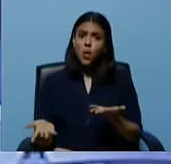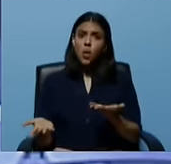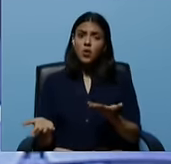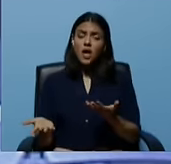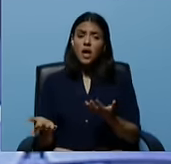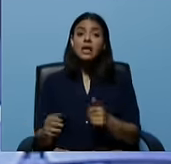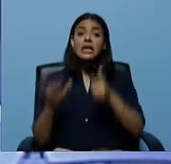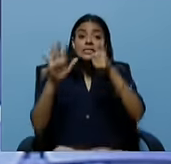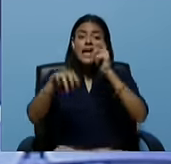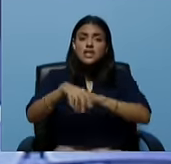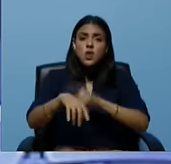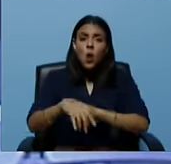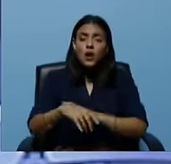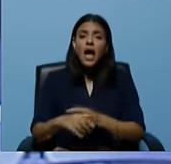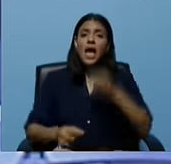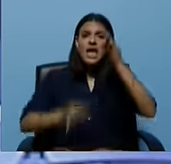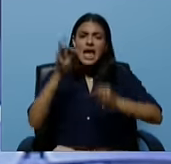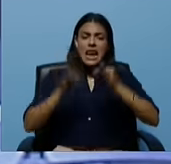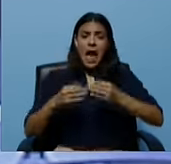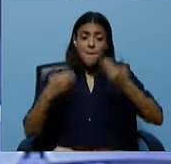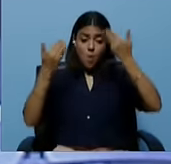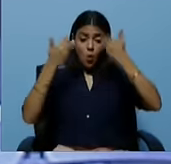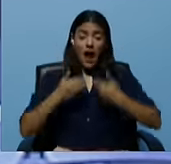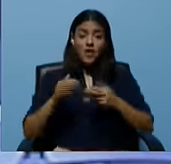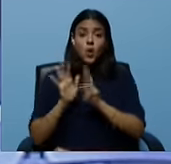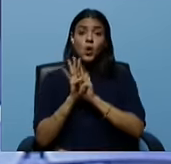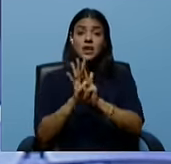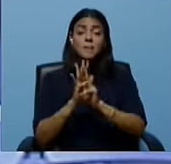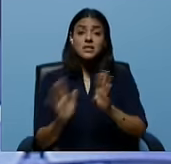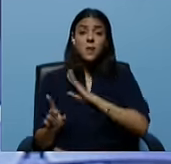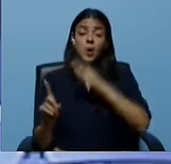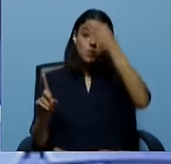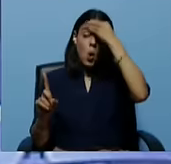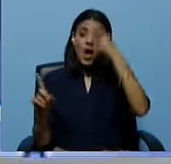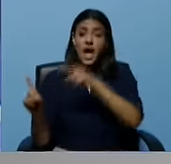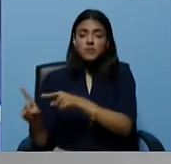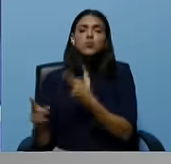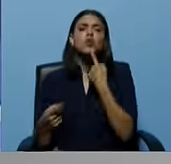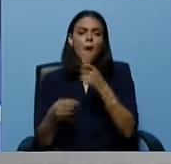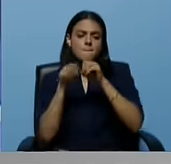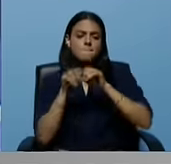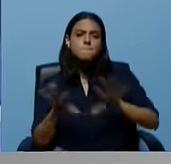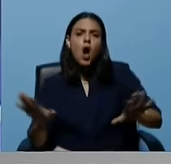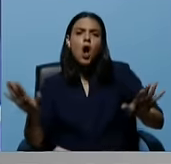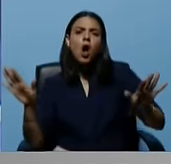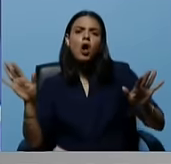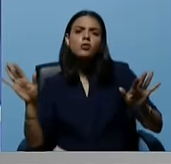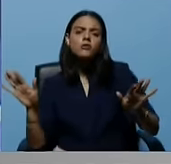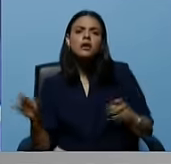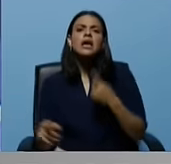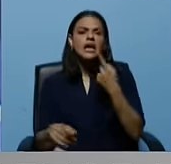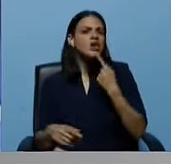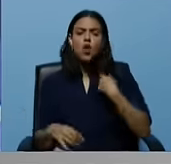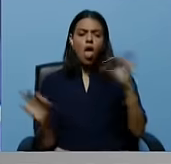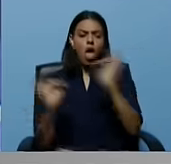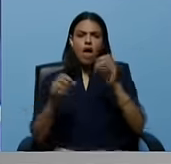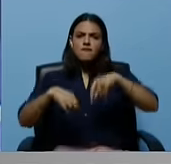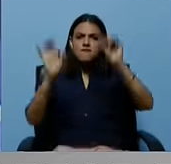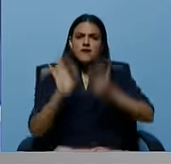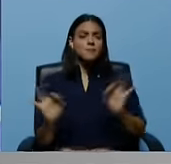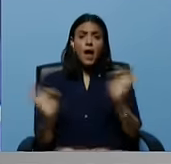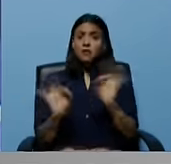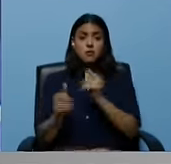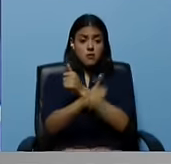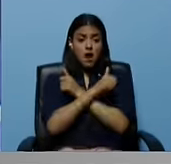menos de 6 horas, el abogado, el apoderado de González Urrutia, dijo que no había firmado ningún documento.